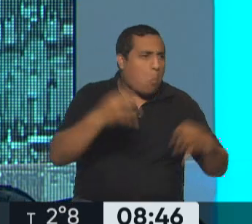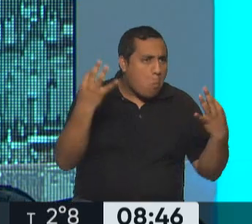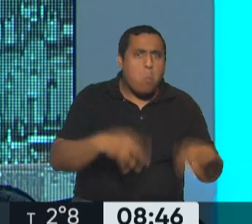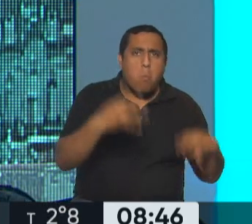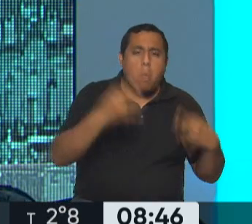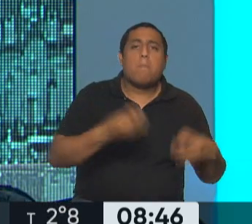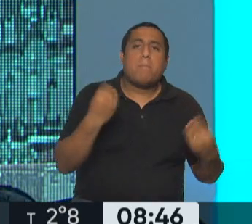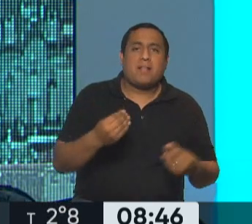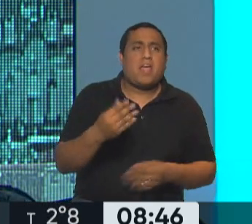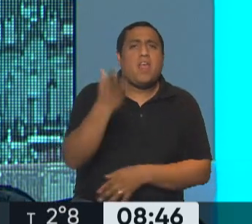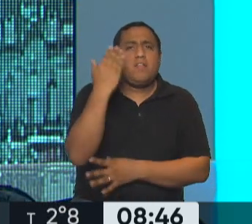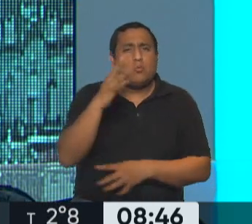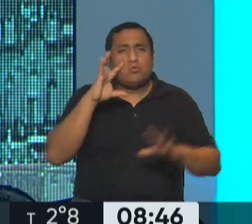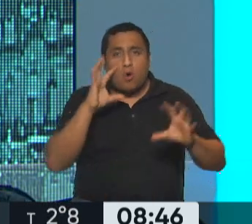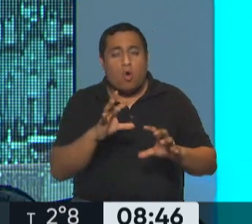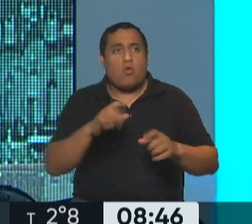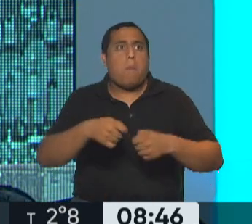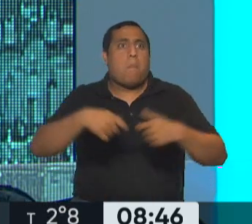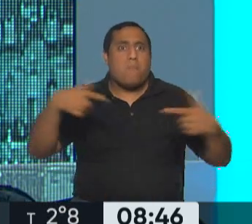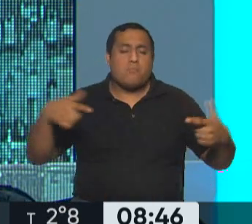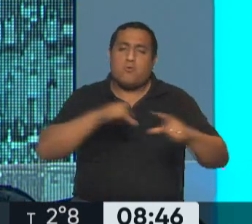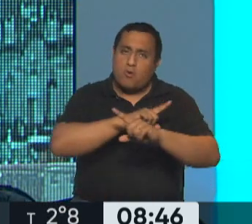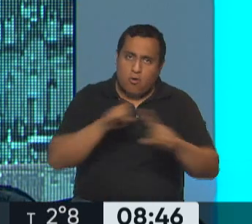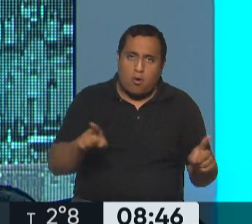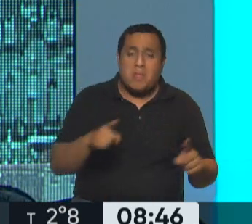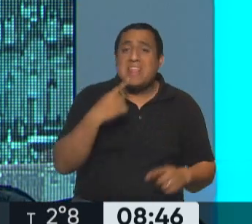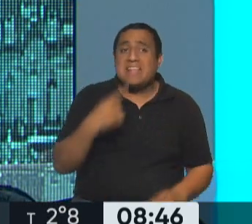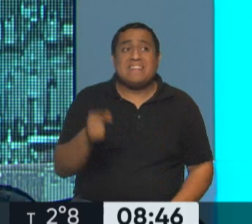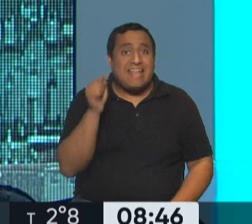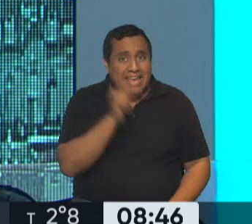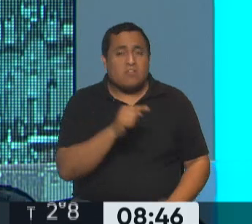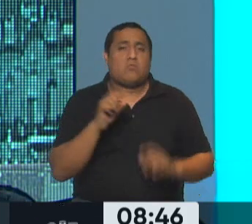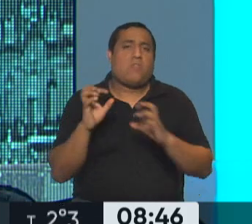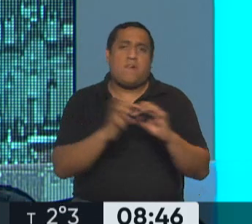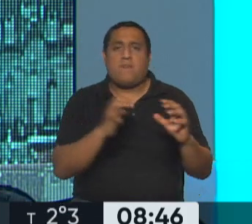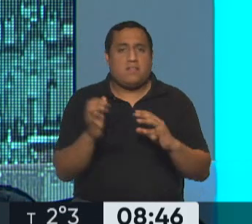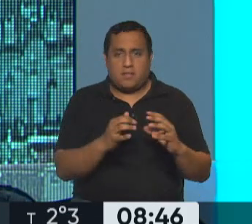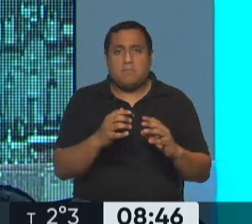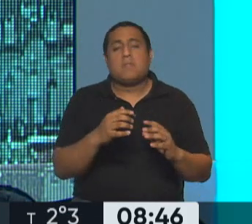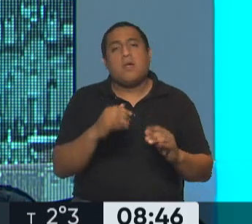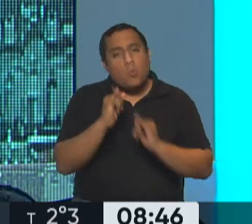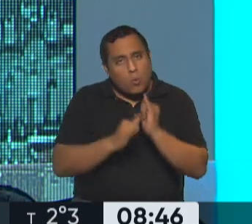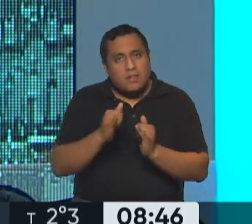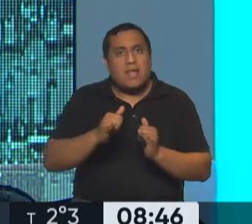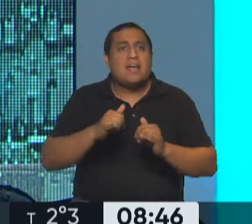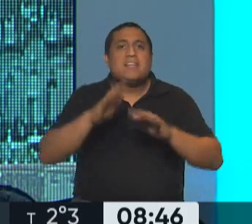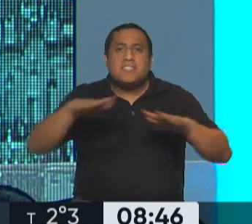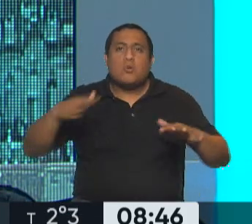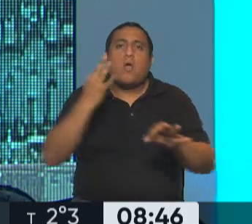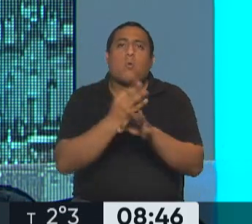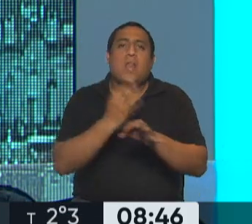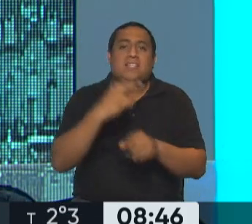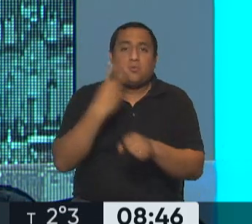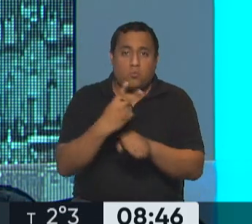los discursos de odio no crezcan, y dijo que ese es el ámbito de debate. Hablamos hablamos, insisto, de chicos de escuela secundaria